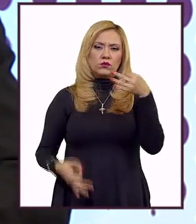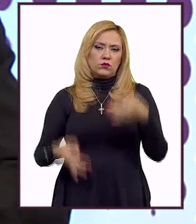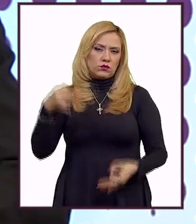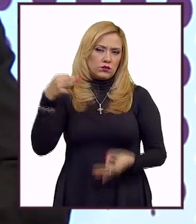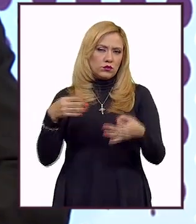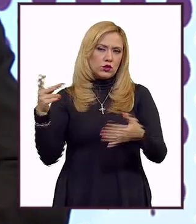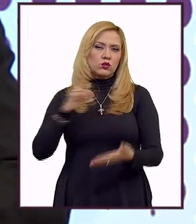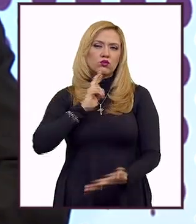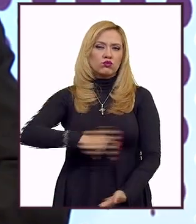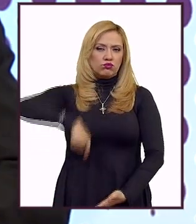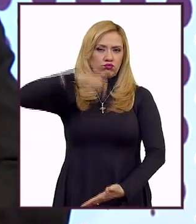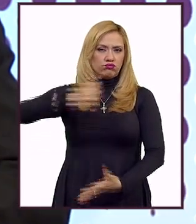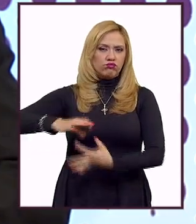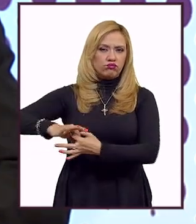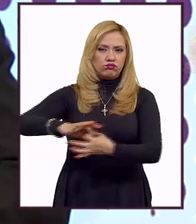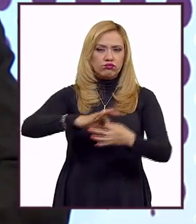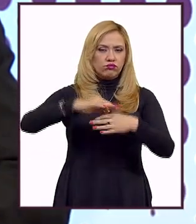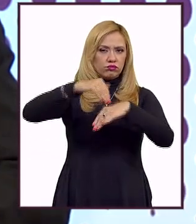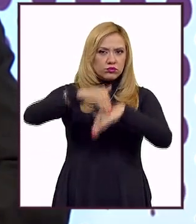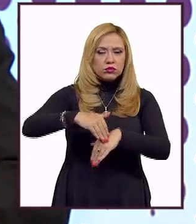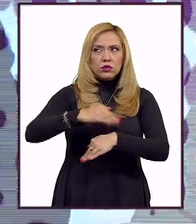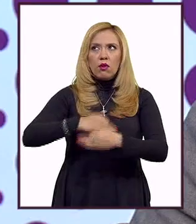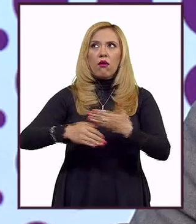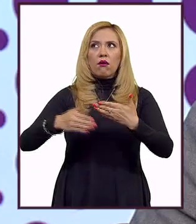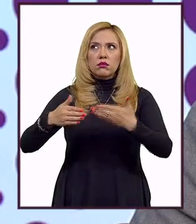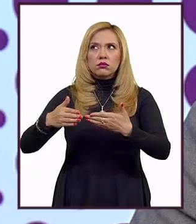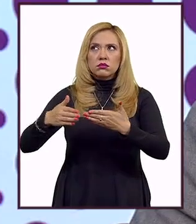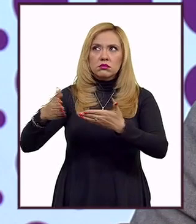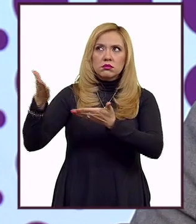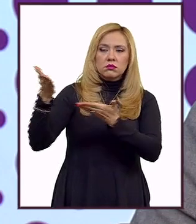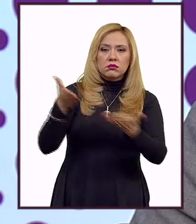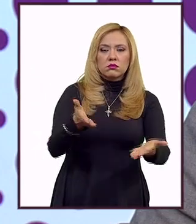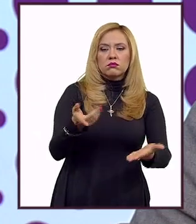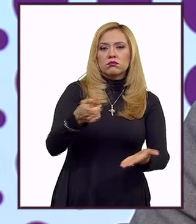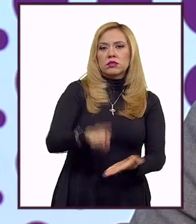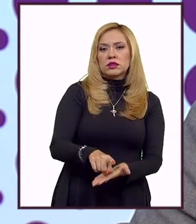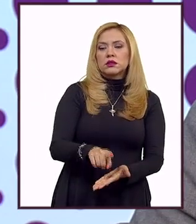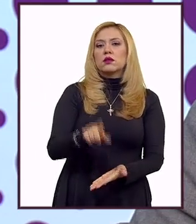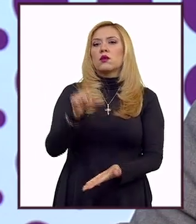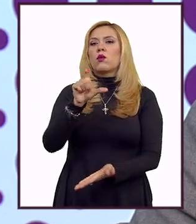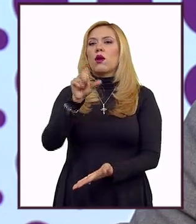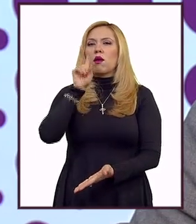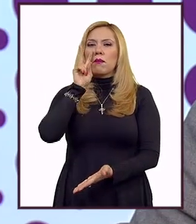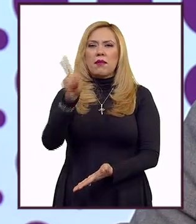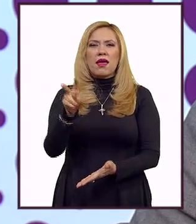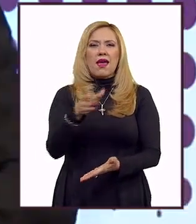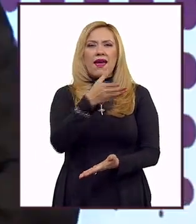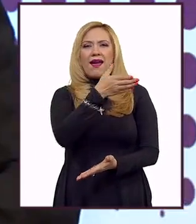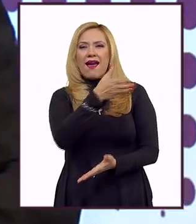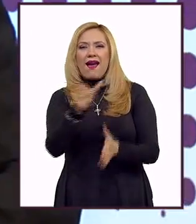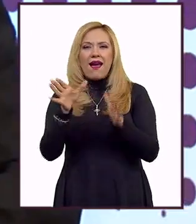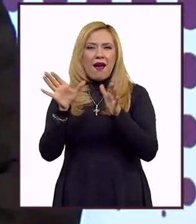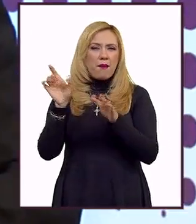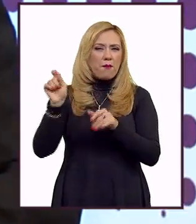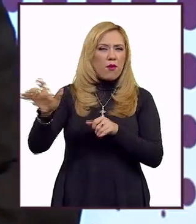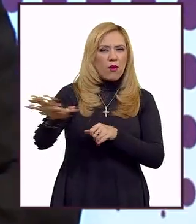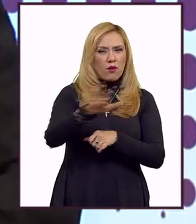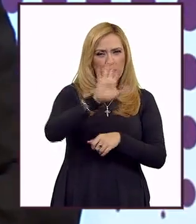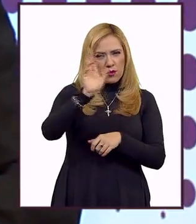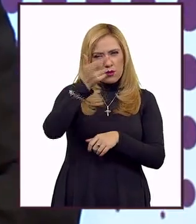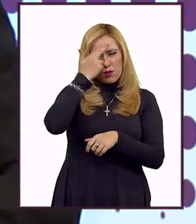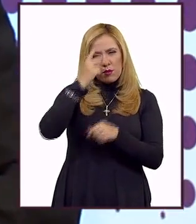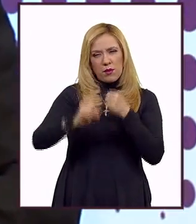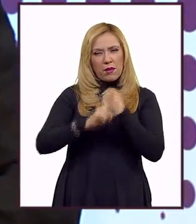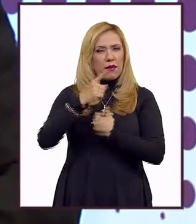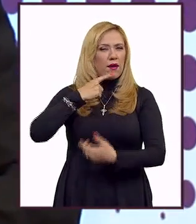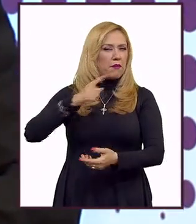su jurisprudencia, justamente a partir del caso de Alfonso Martín del Campo, es cuando se empieza a debatir estas cosas, en el cual una persona